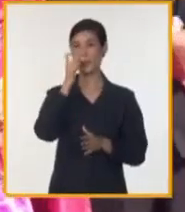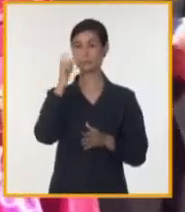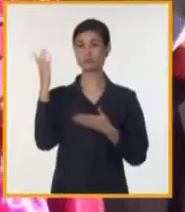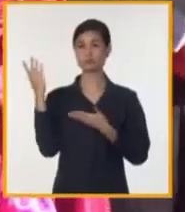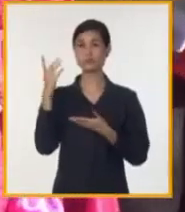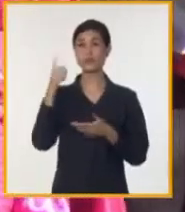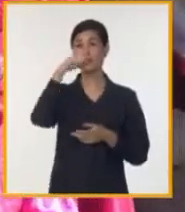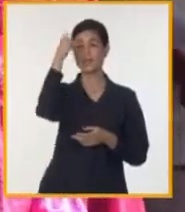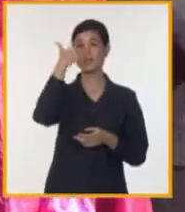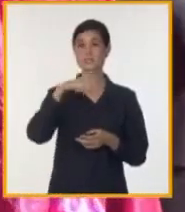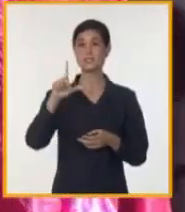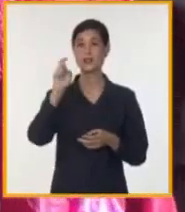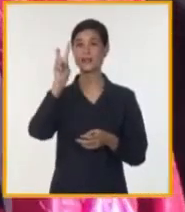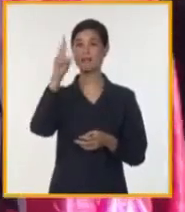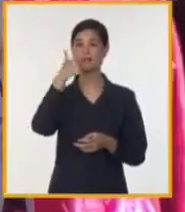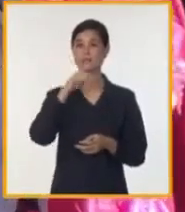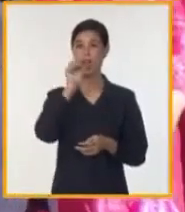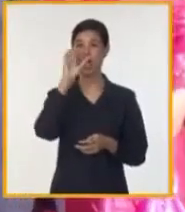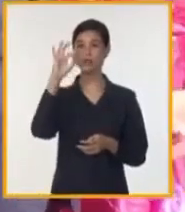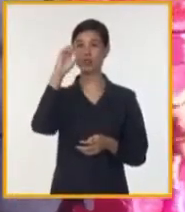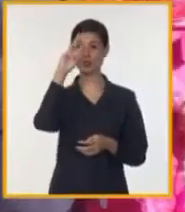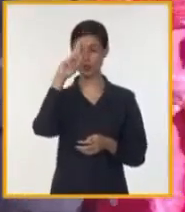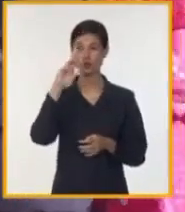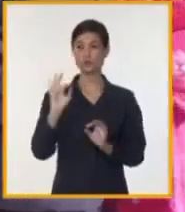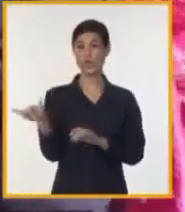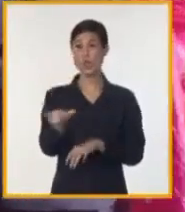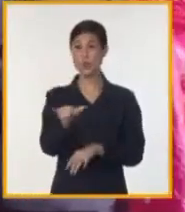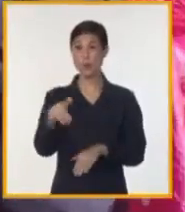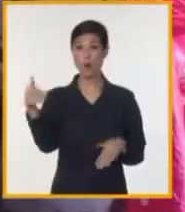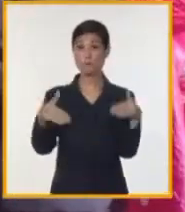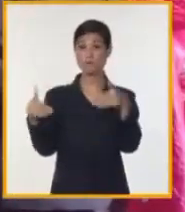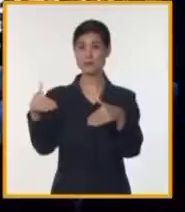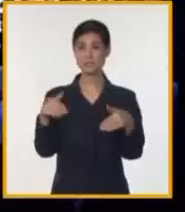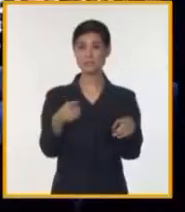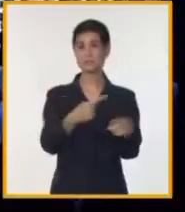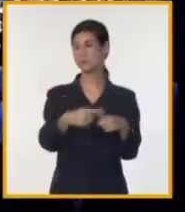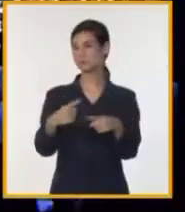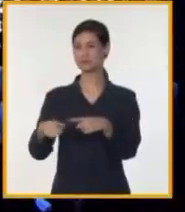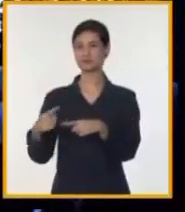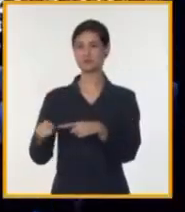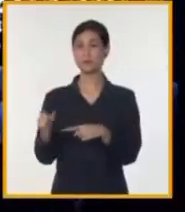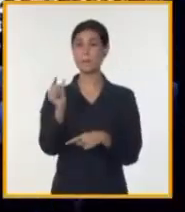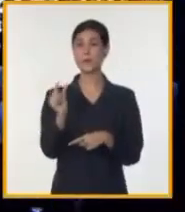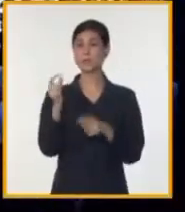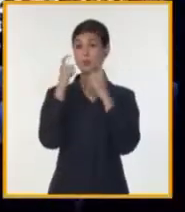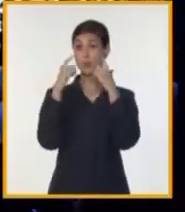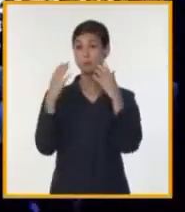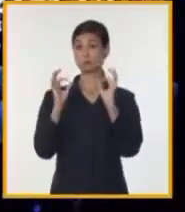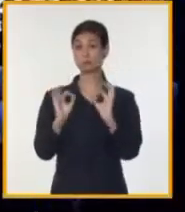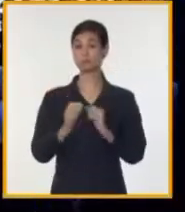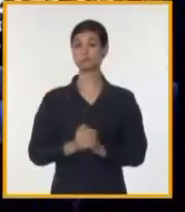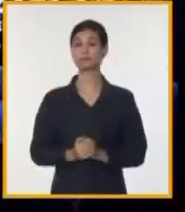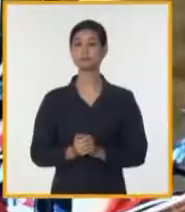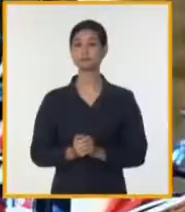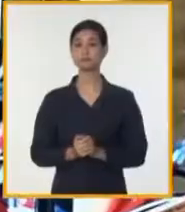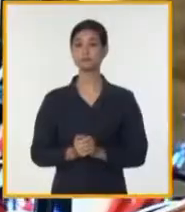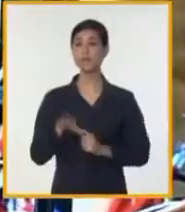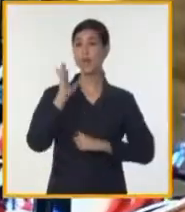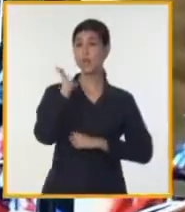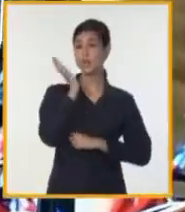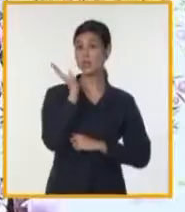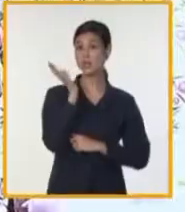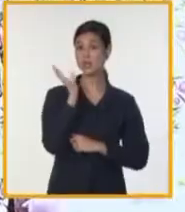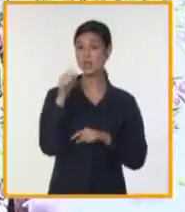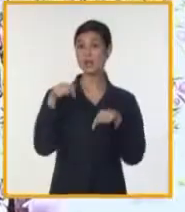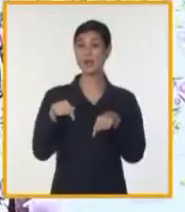exmandatarios sudafricanos y altos funcionarios de administraciones anteriores. La ceremonia dio inicio con oraciones de las